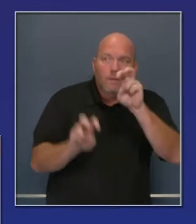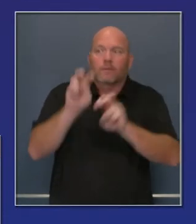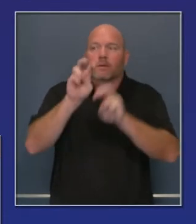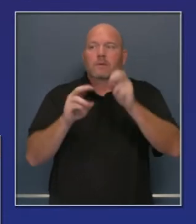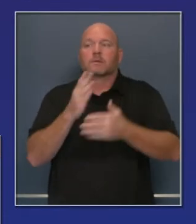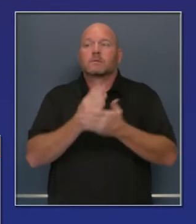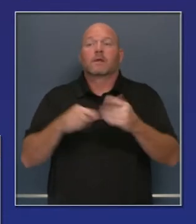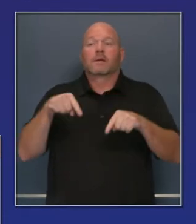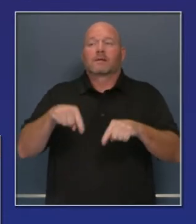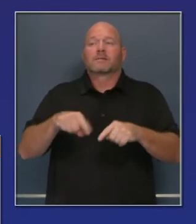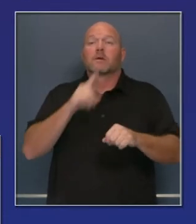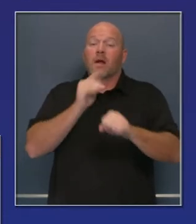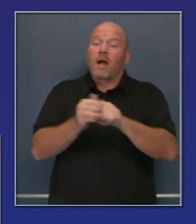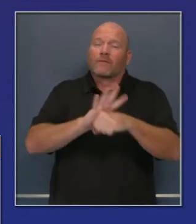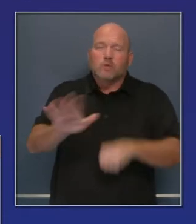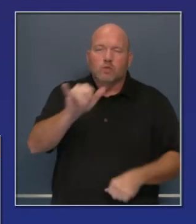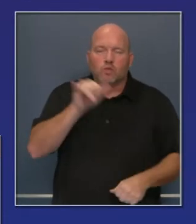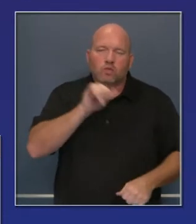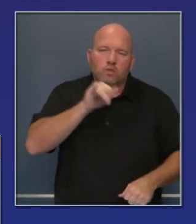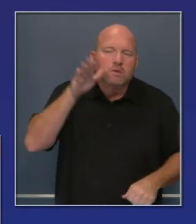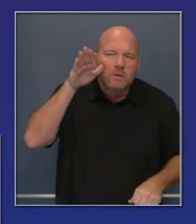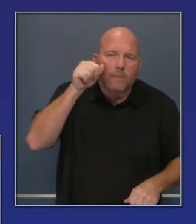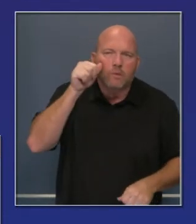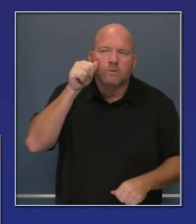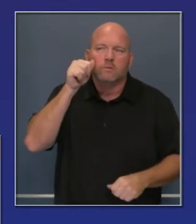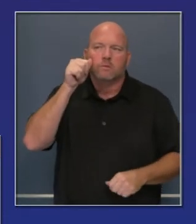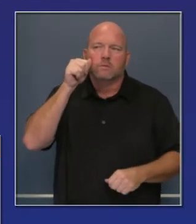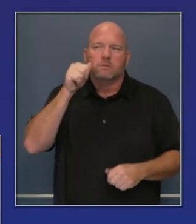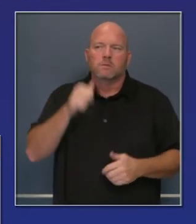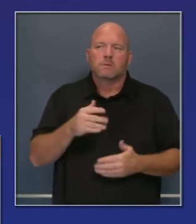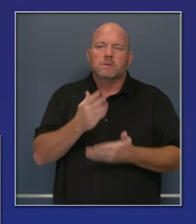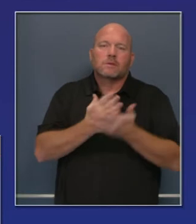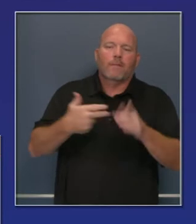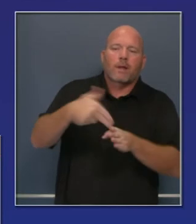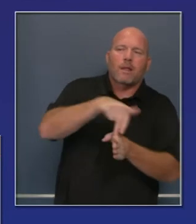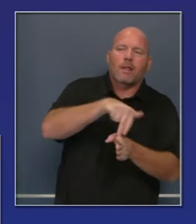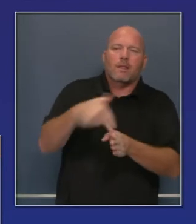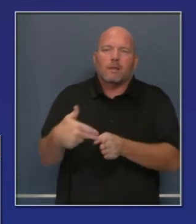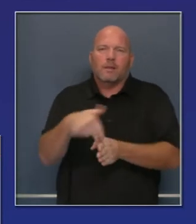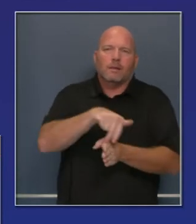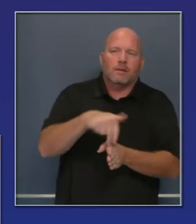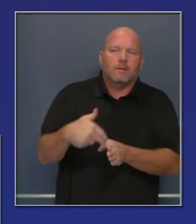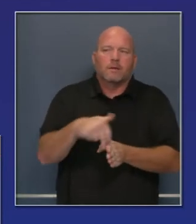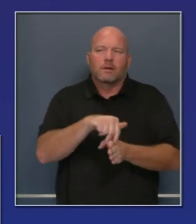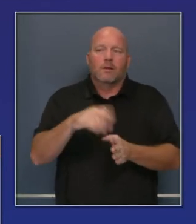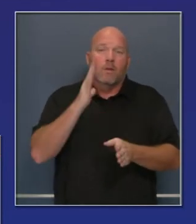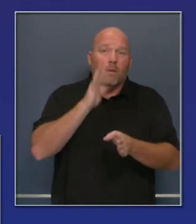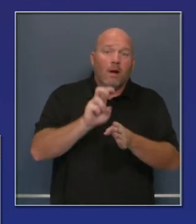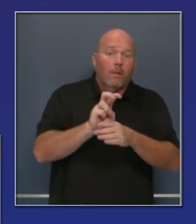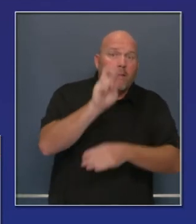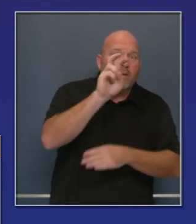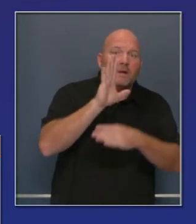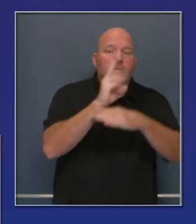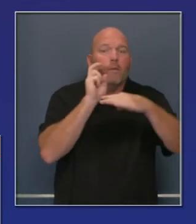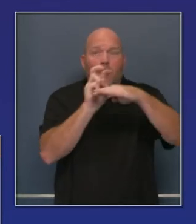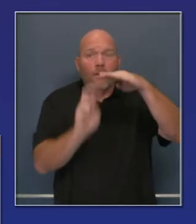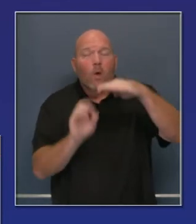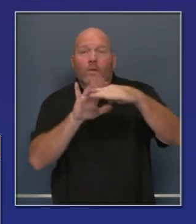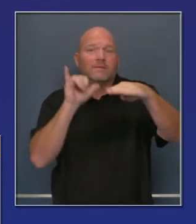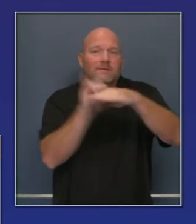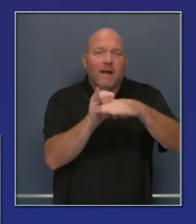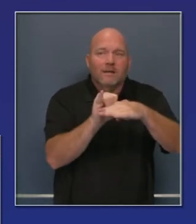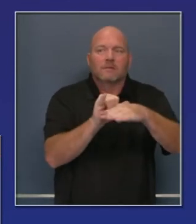algunos lugares es muy terco el virus. En algunos condados están entre que sí y que no. Así que mañana publicaremos